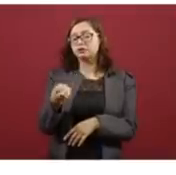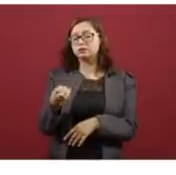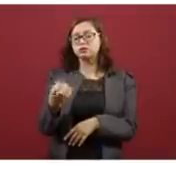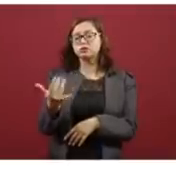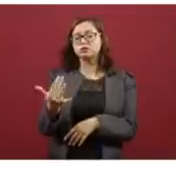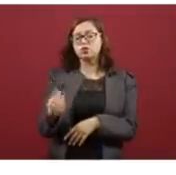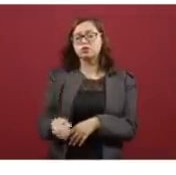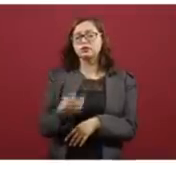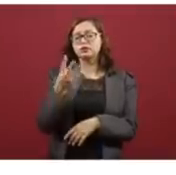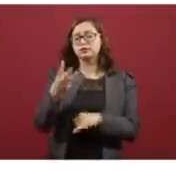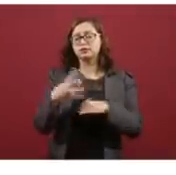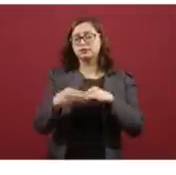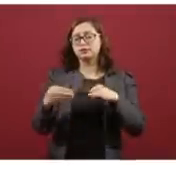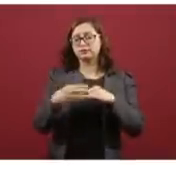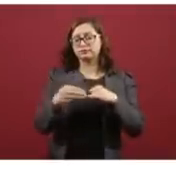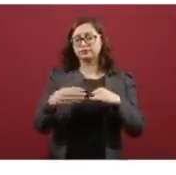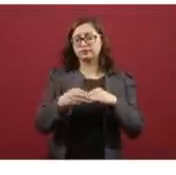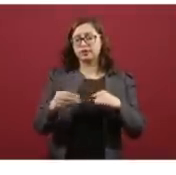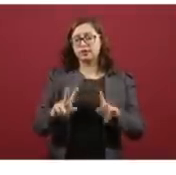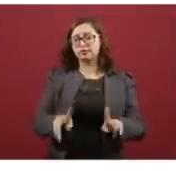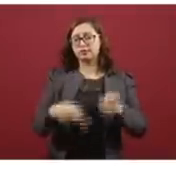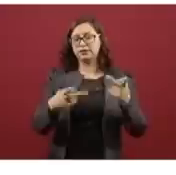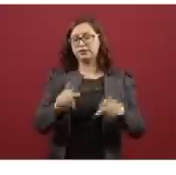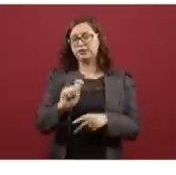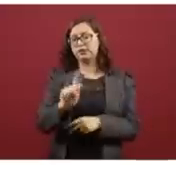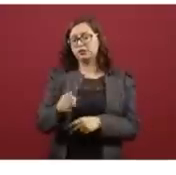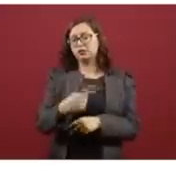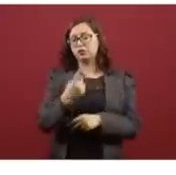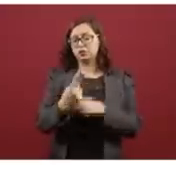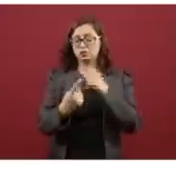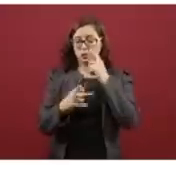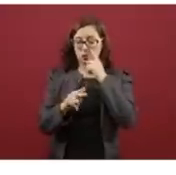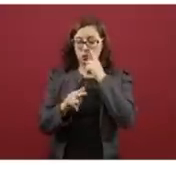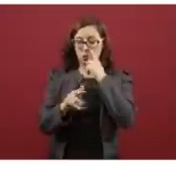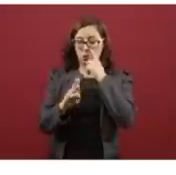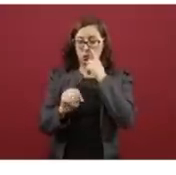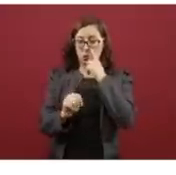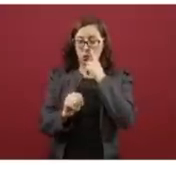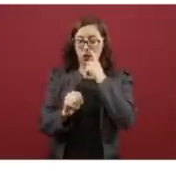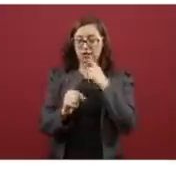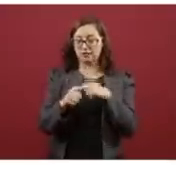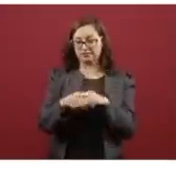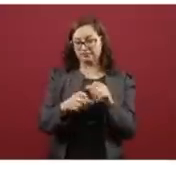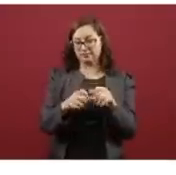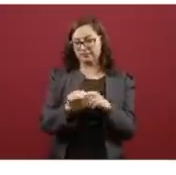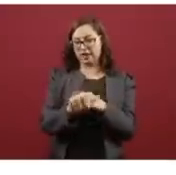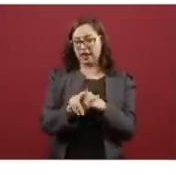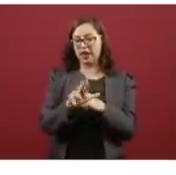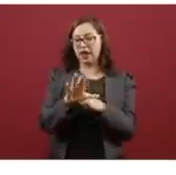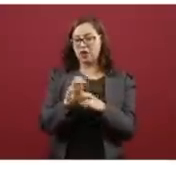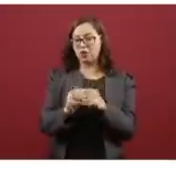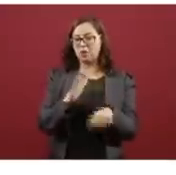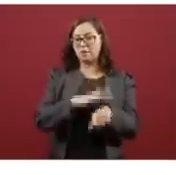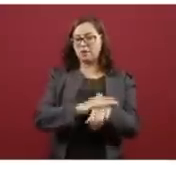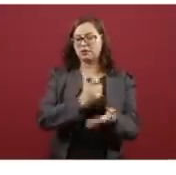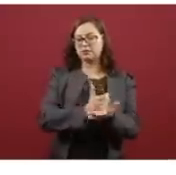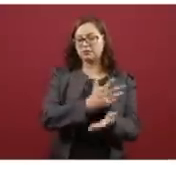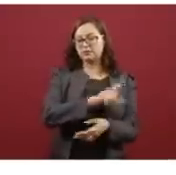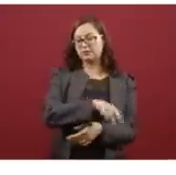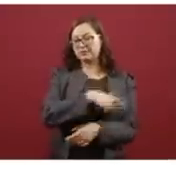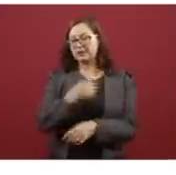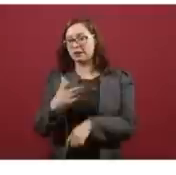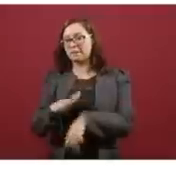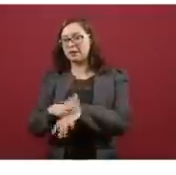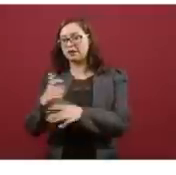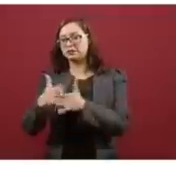precio promedio al público 21 89 y las más económicas es por sant con un peso